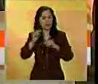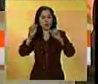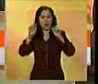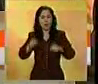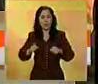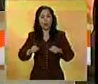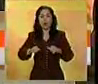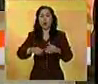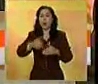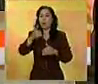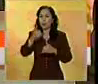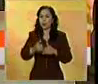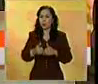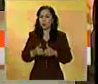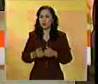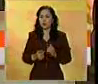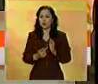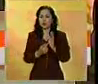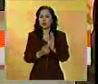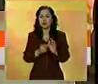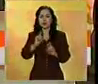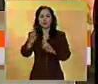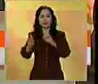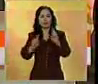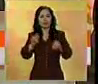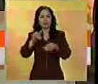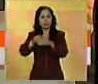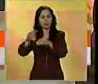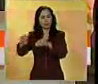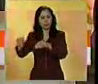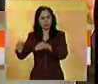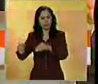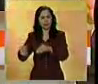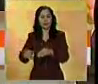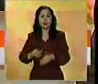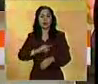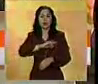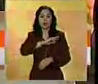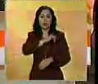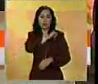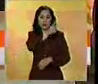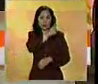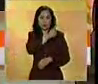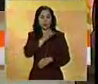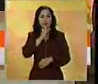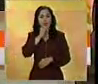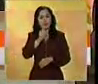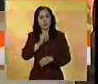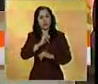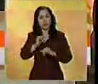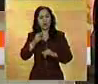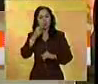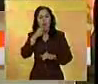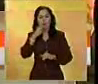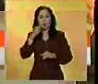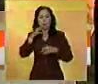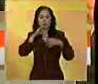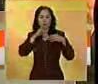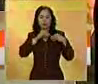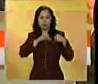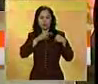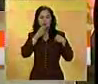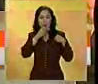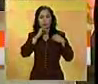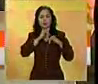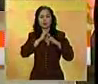sancionado el proyecto, sacarlo a referéndum. Los rectores nos informaron que ellos han asumido ese compromiso y,